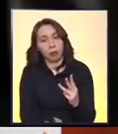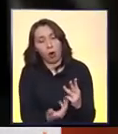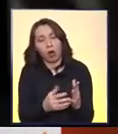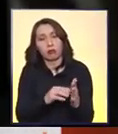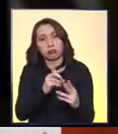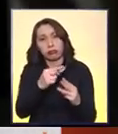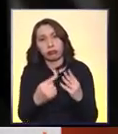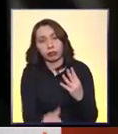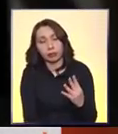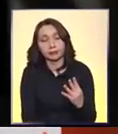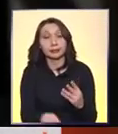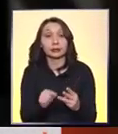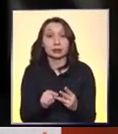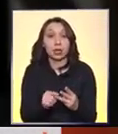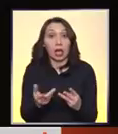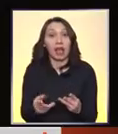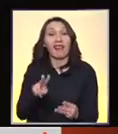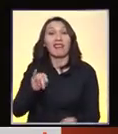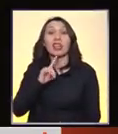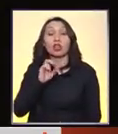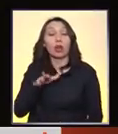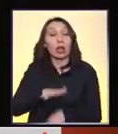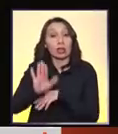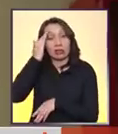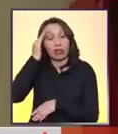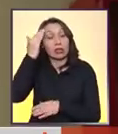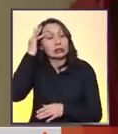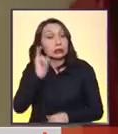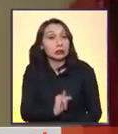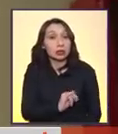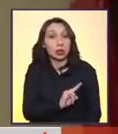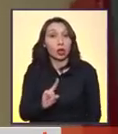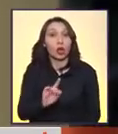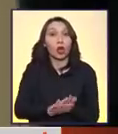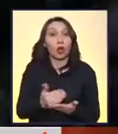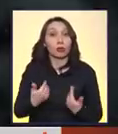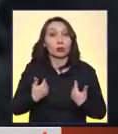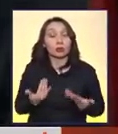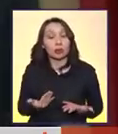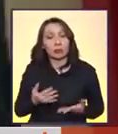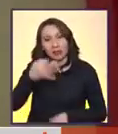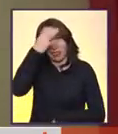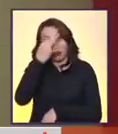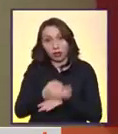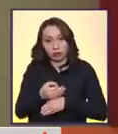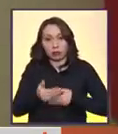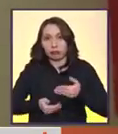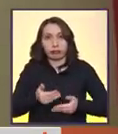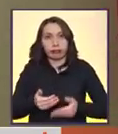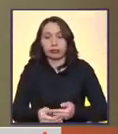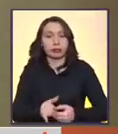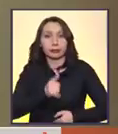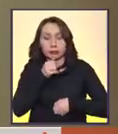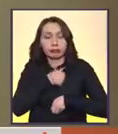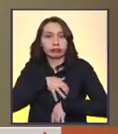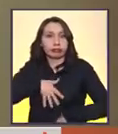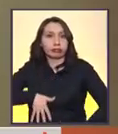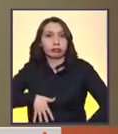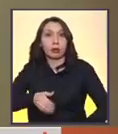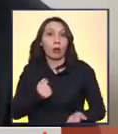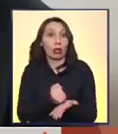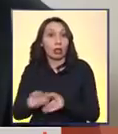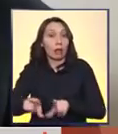En esta etapa está Víctor. En 15 días más sabrá qué pasará con su caso, pero su enfermedad avanza sin saber de trámites legales.